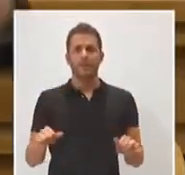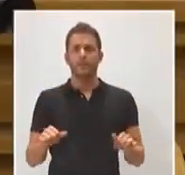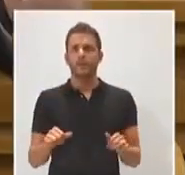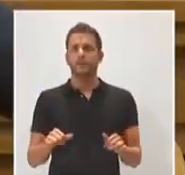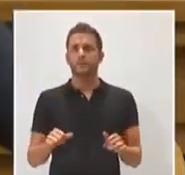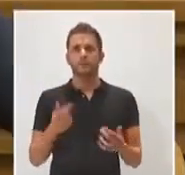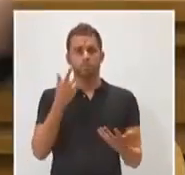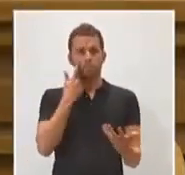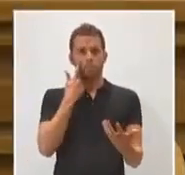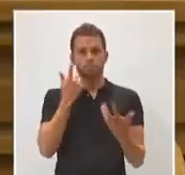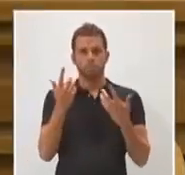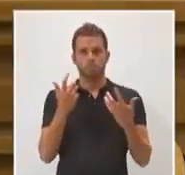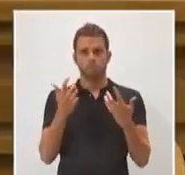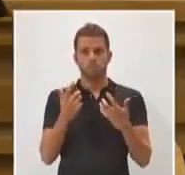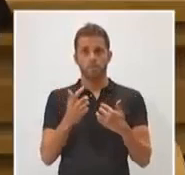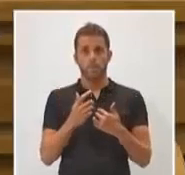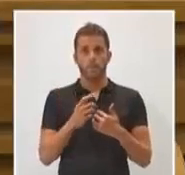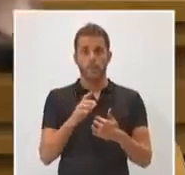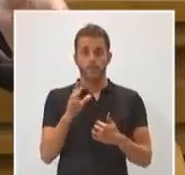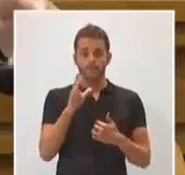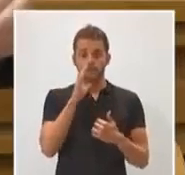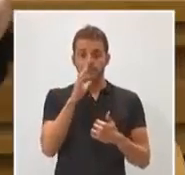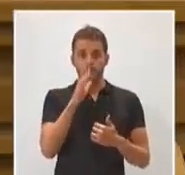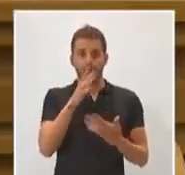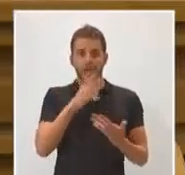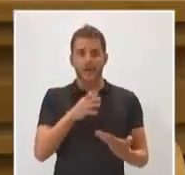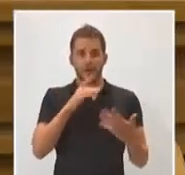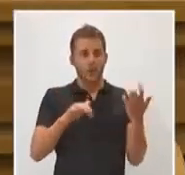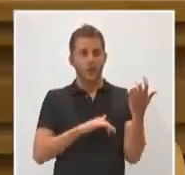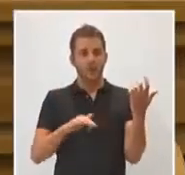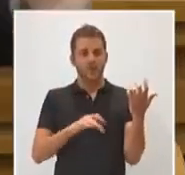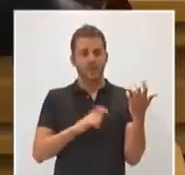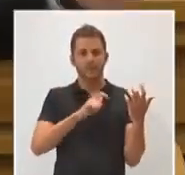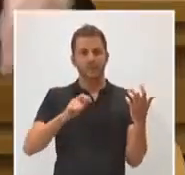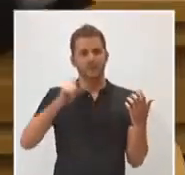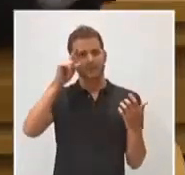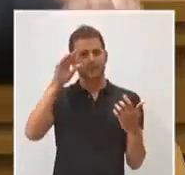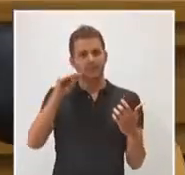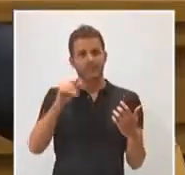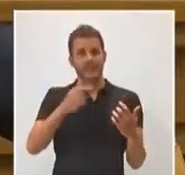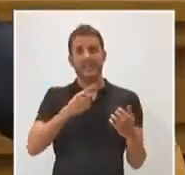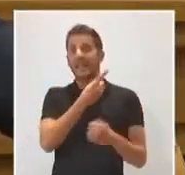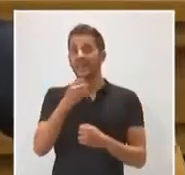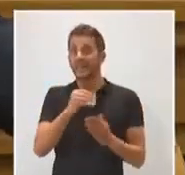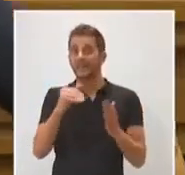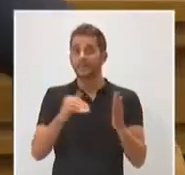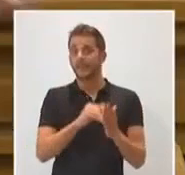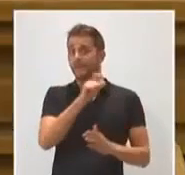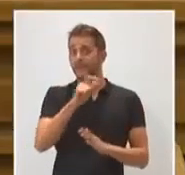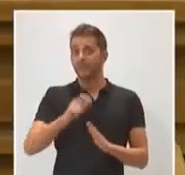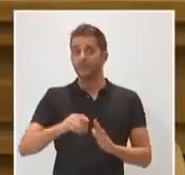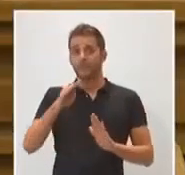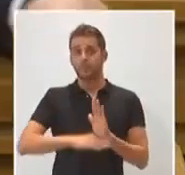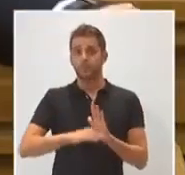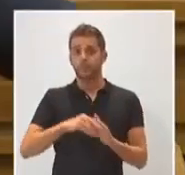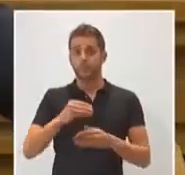llamativa porque cualquiera diría que con lo que sabía todo el mundo de ordenadores seguimos necesitando cien mil programadores en españa' que todavía me acuerdo